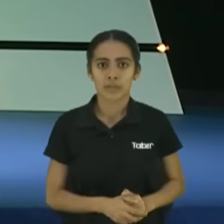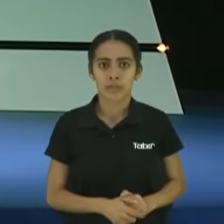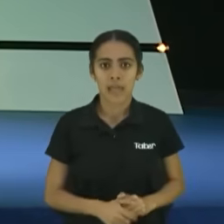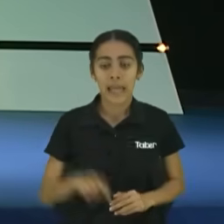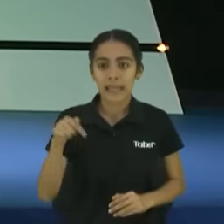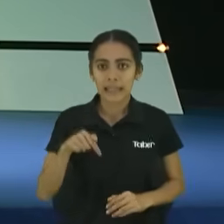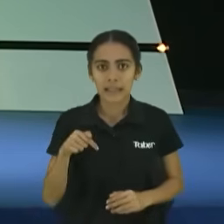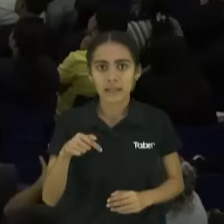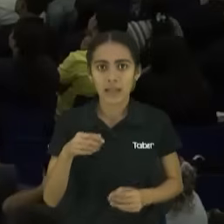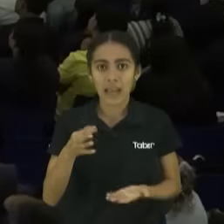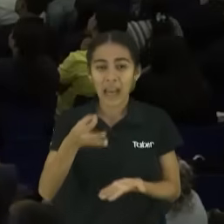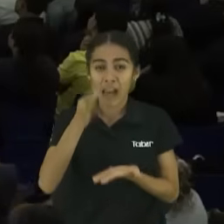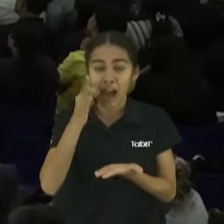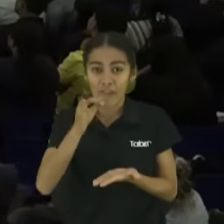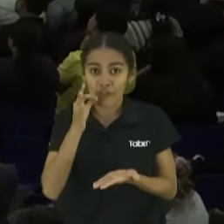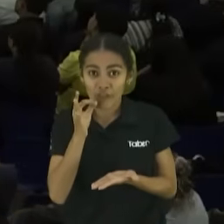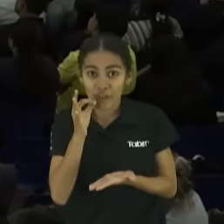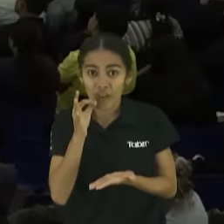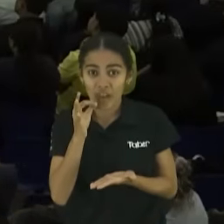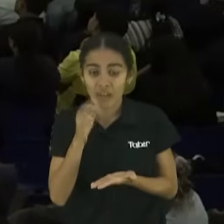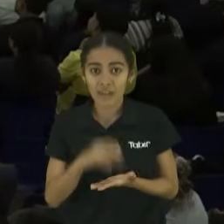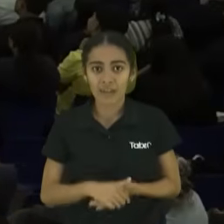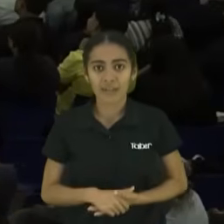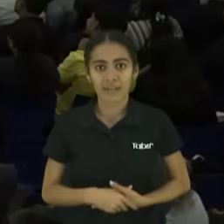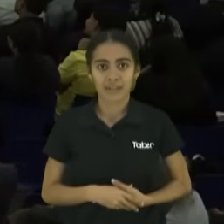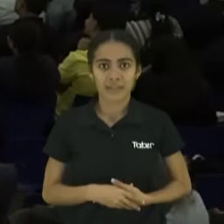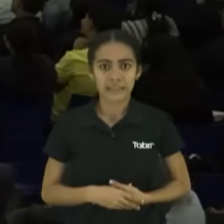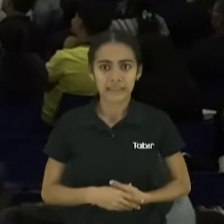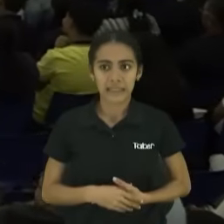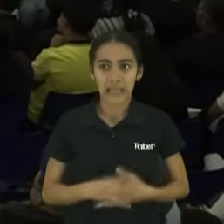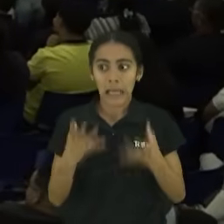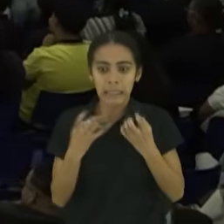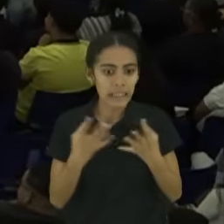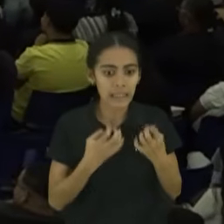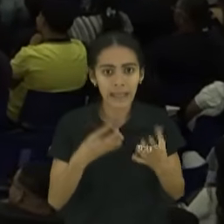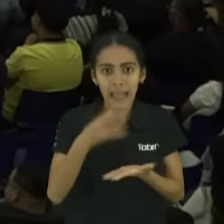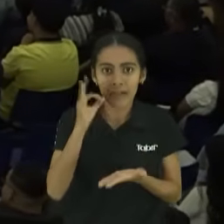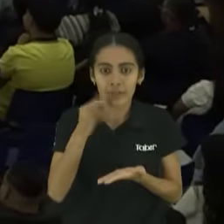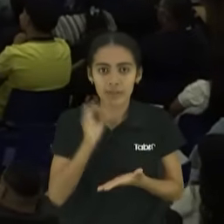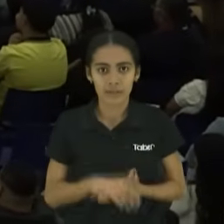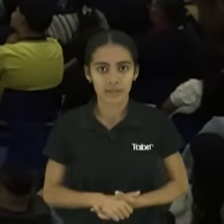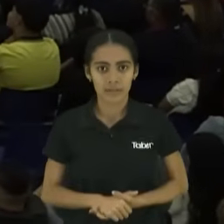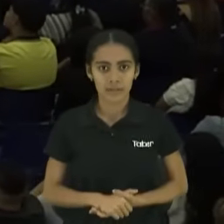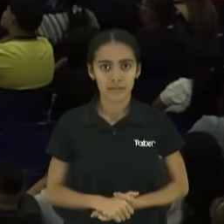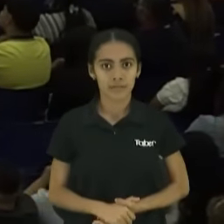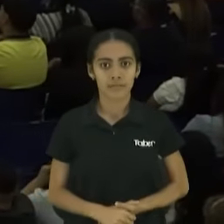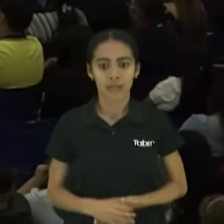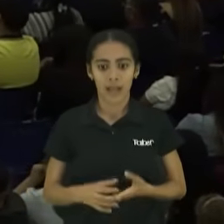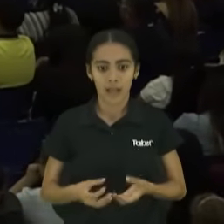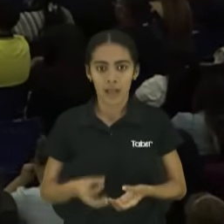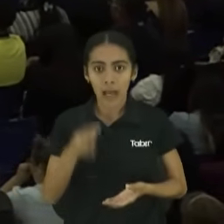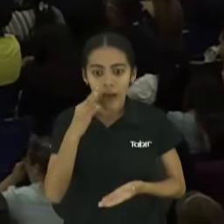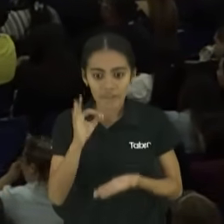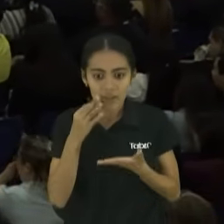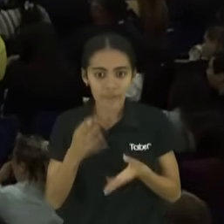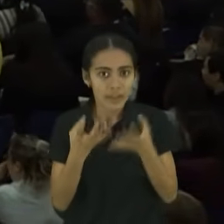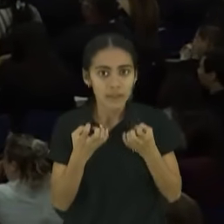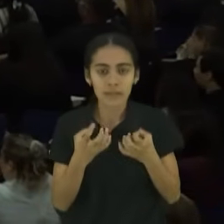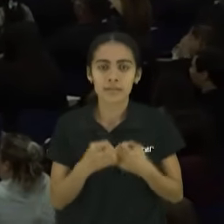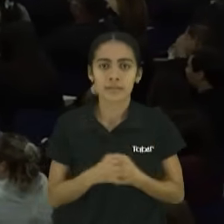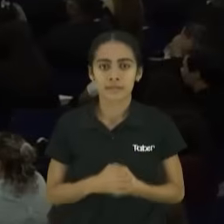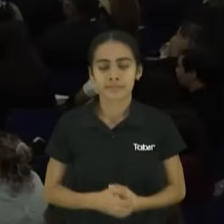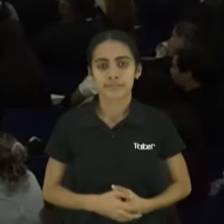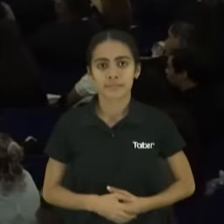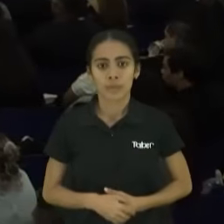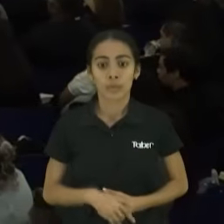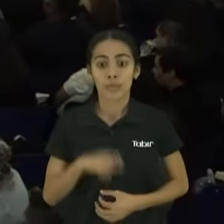aquí? ¿Todos son enfermos? Pero no mormones, bautistas. Usted me va a